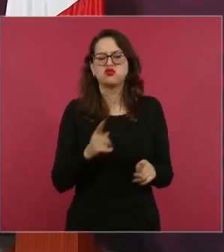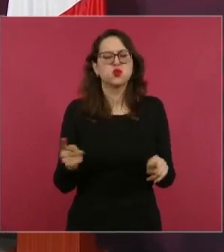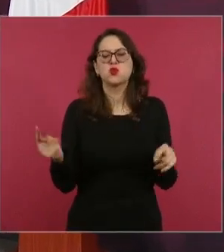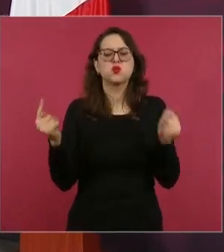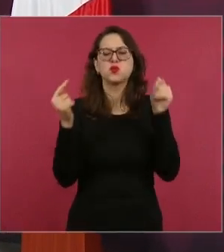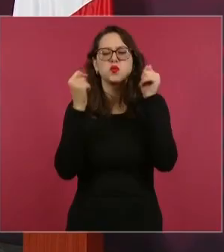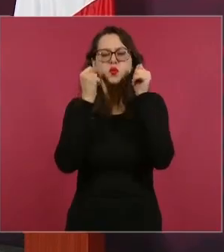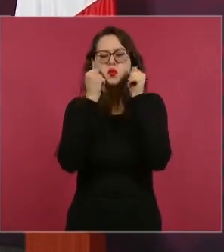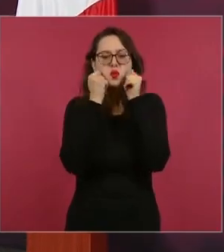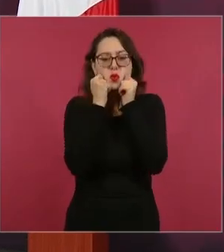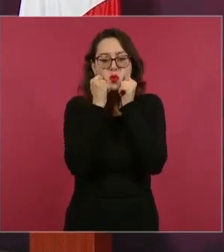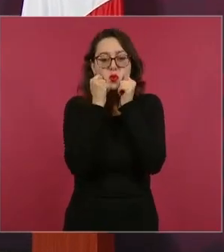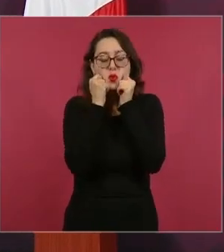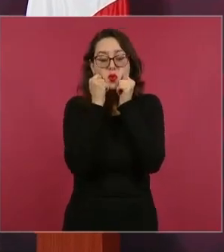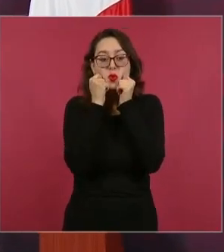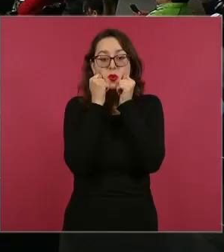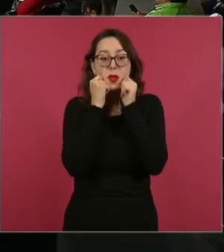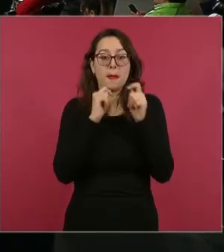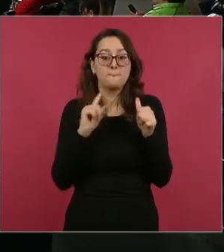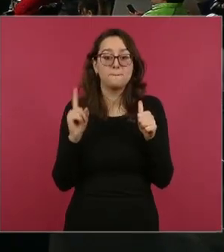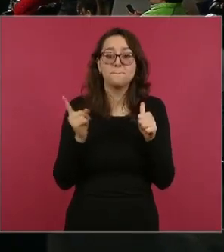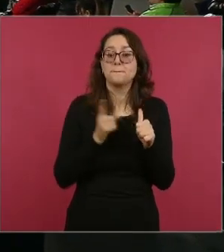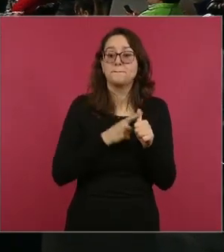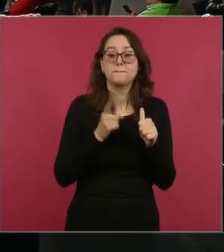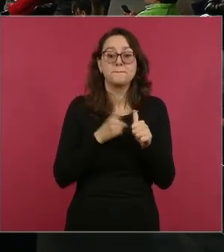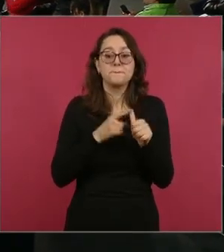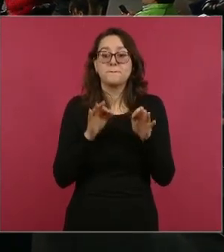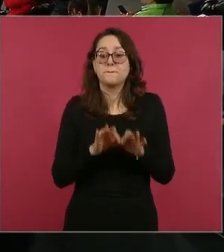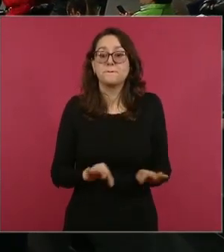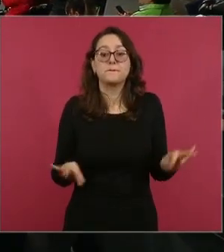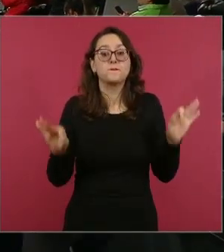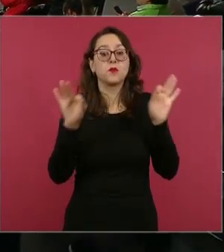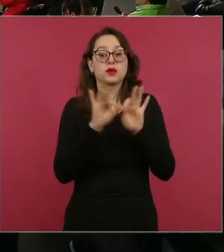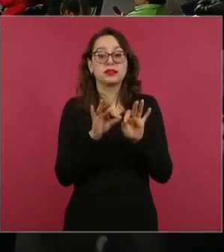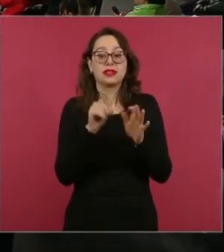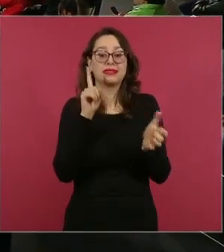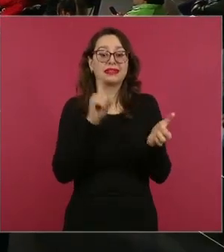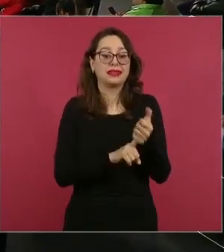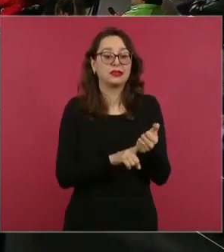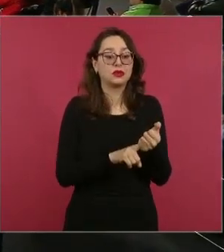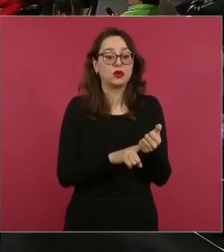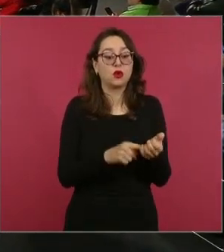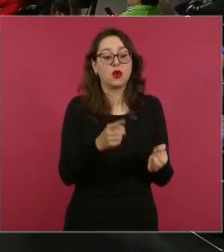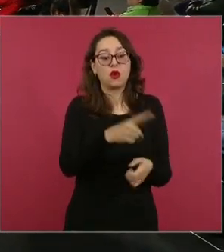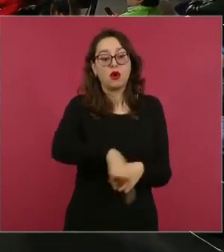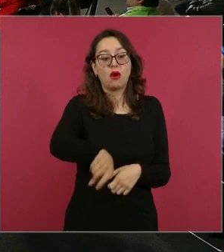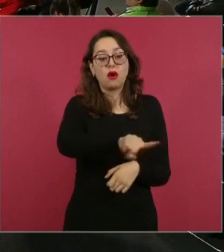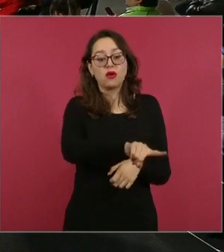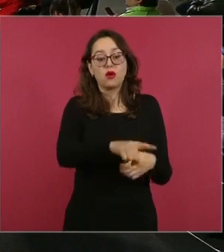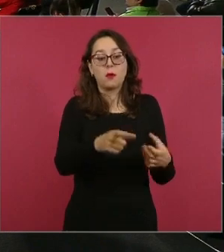periodistas pues son parte de un engranaje